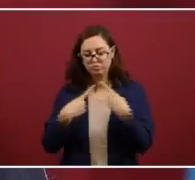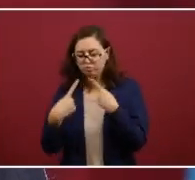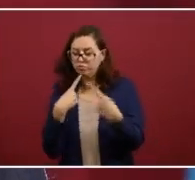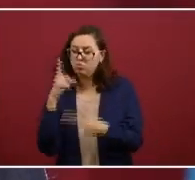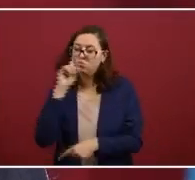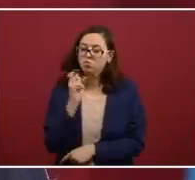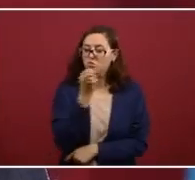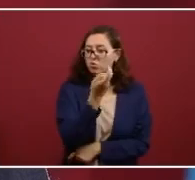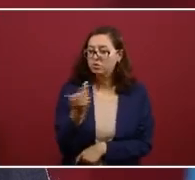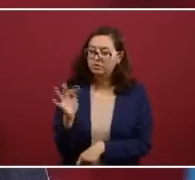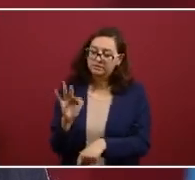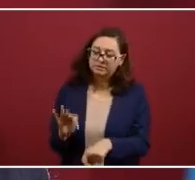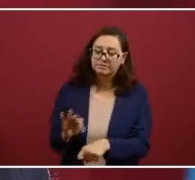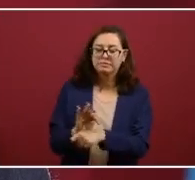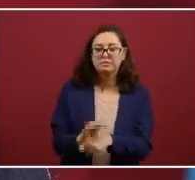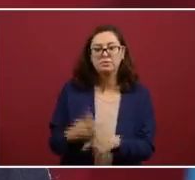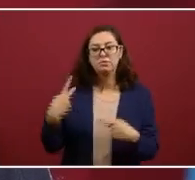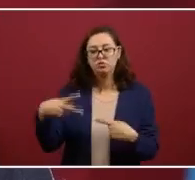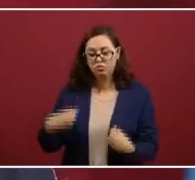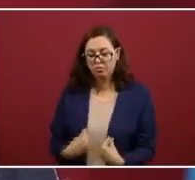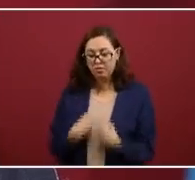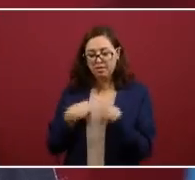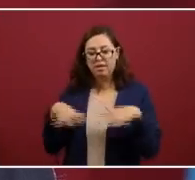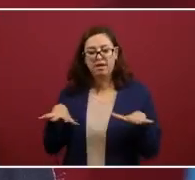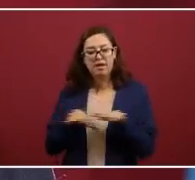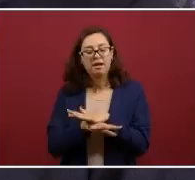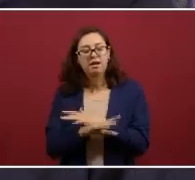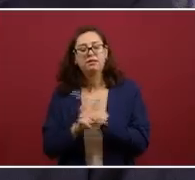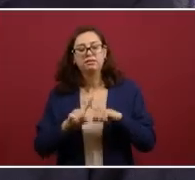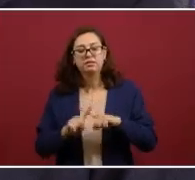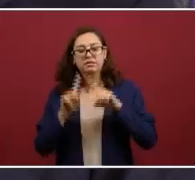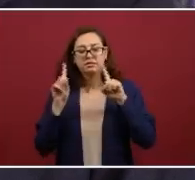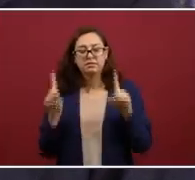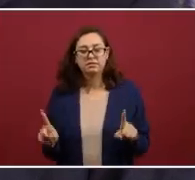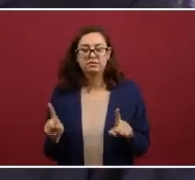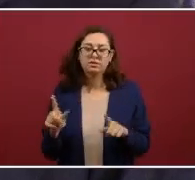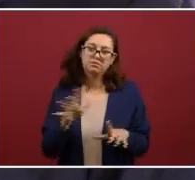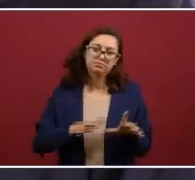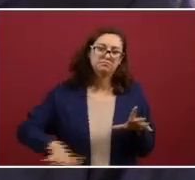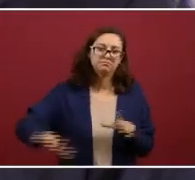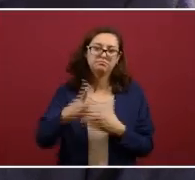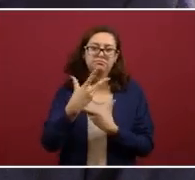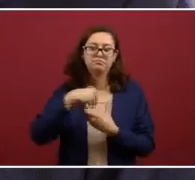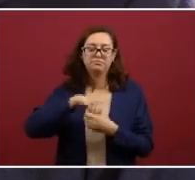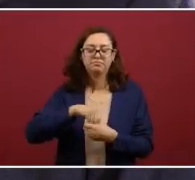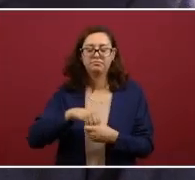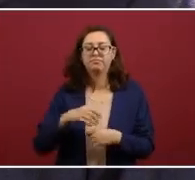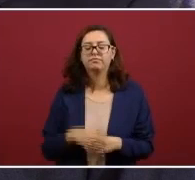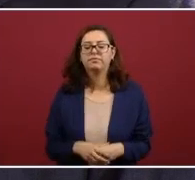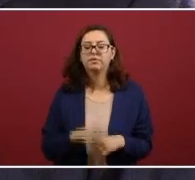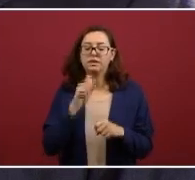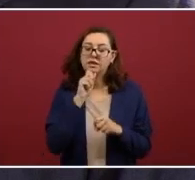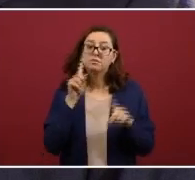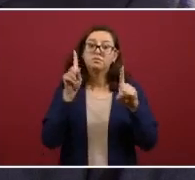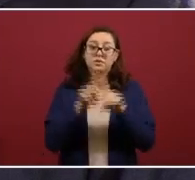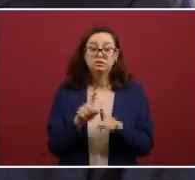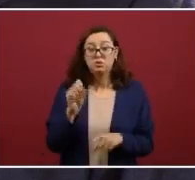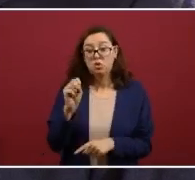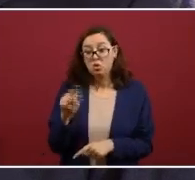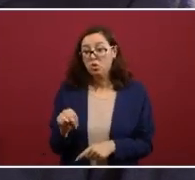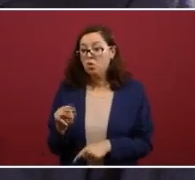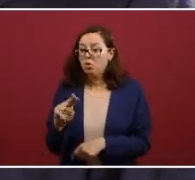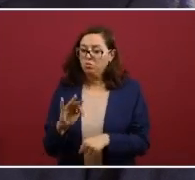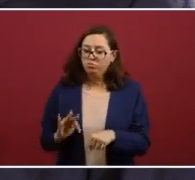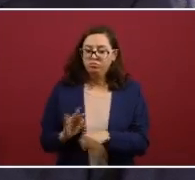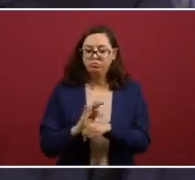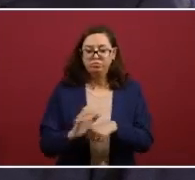la concepción de las mujeres y de su rol en nuestras sociedades. Cuenta con la experiencia de las Naciones Unidas y